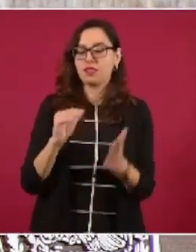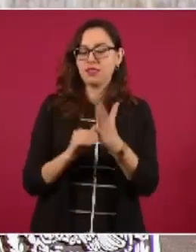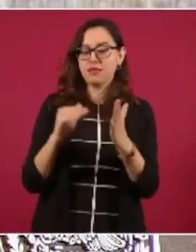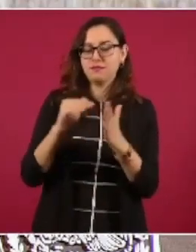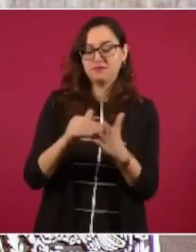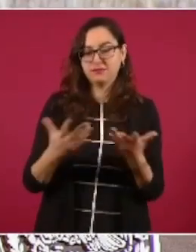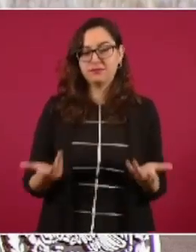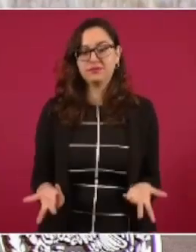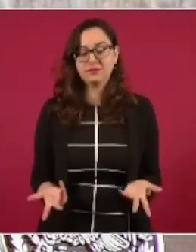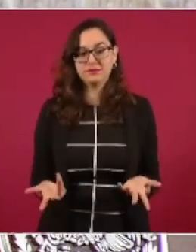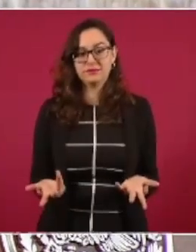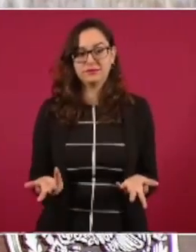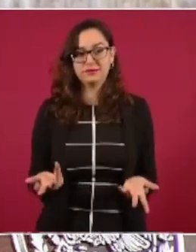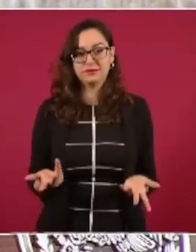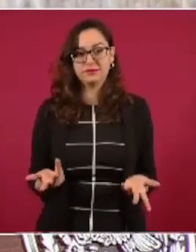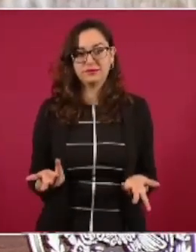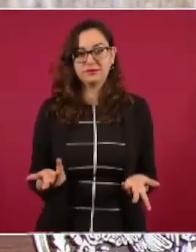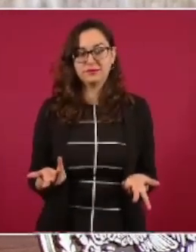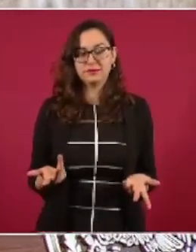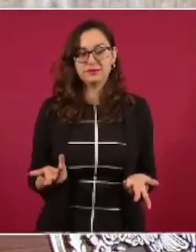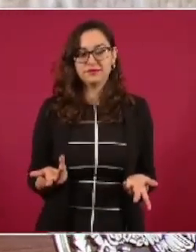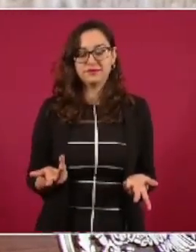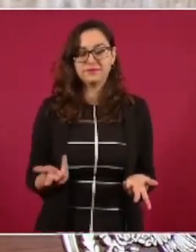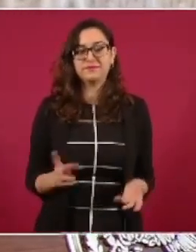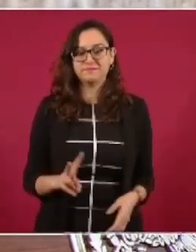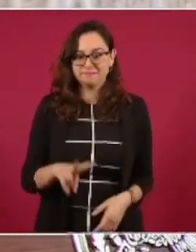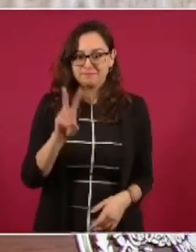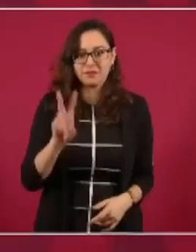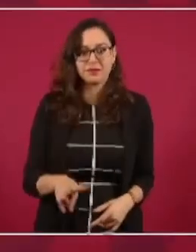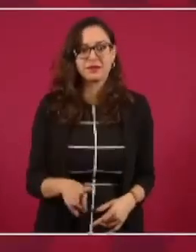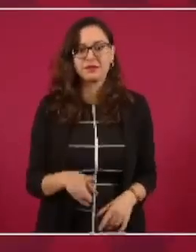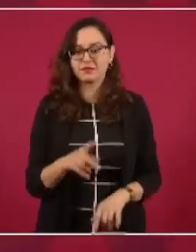Entonces, sí es una relación